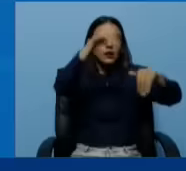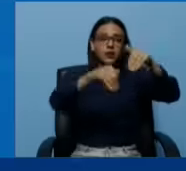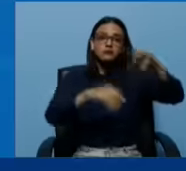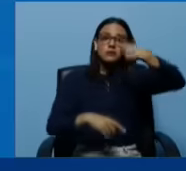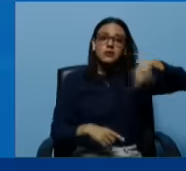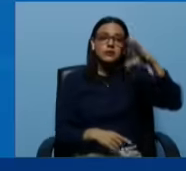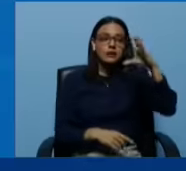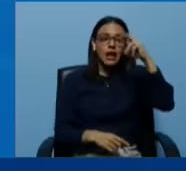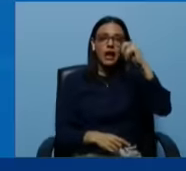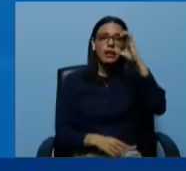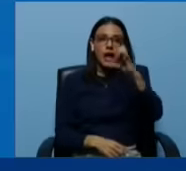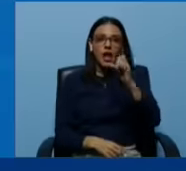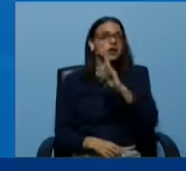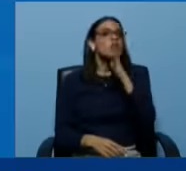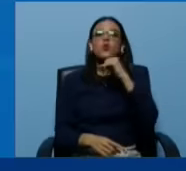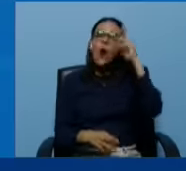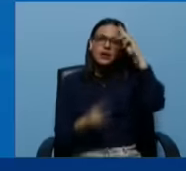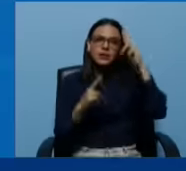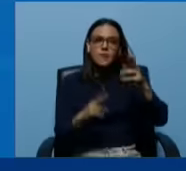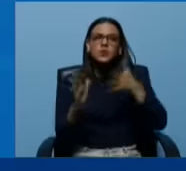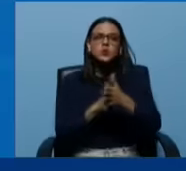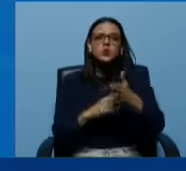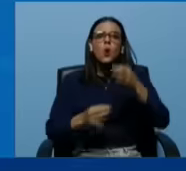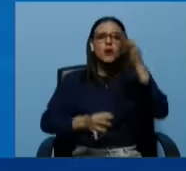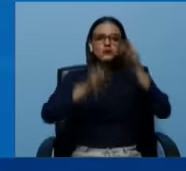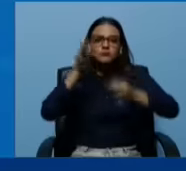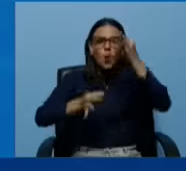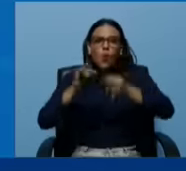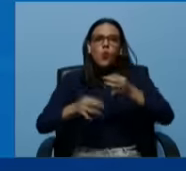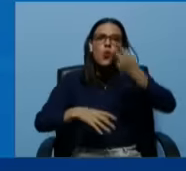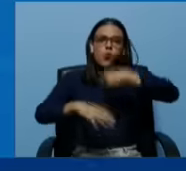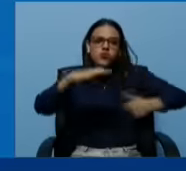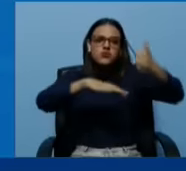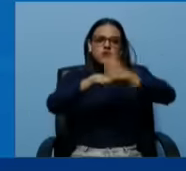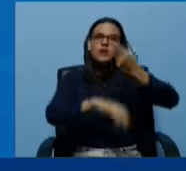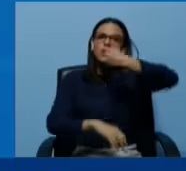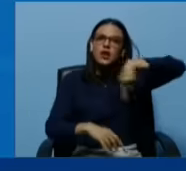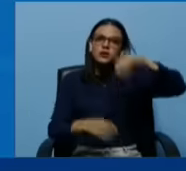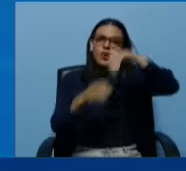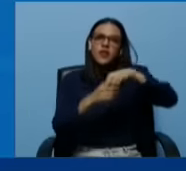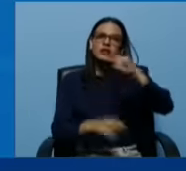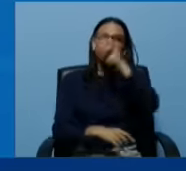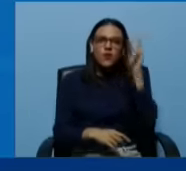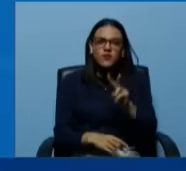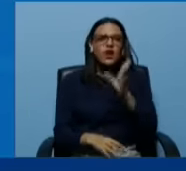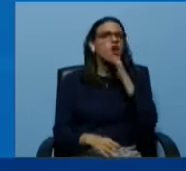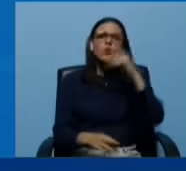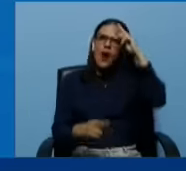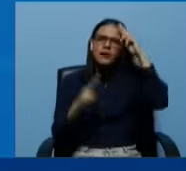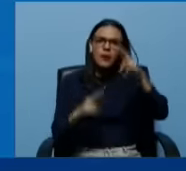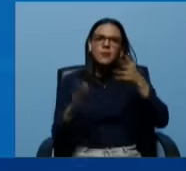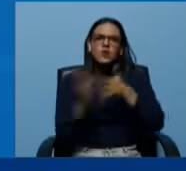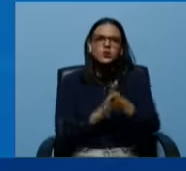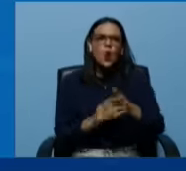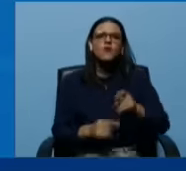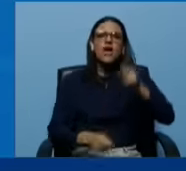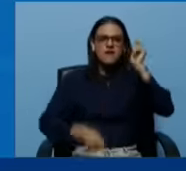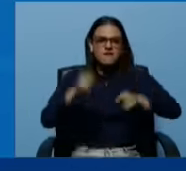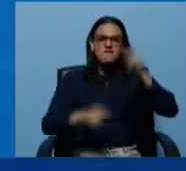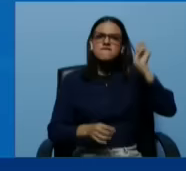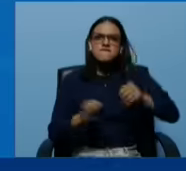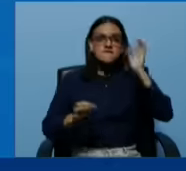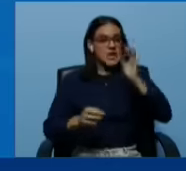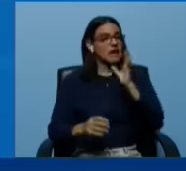desconoce al poder judicial, desconoce a la fiscalía, desconoce